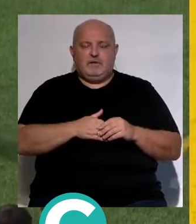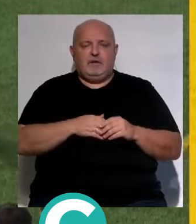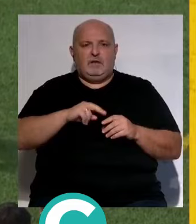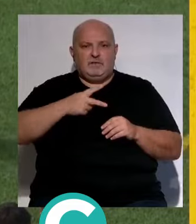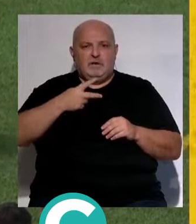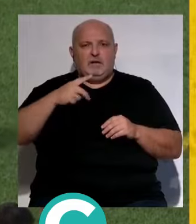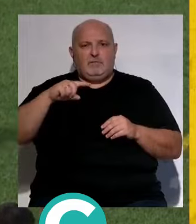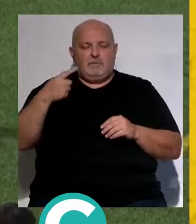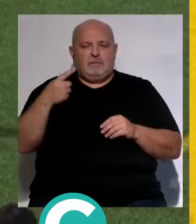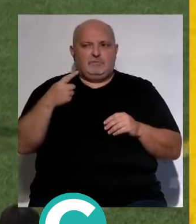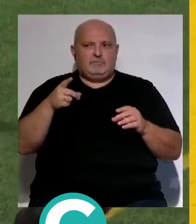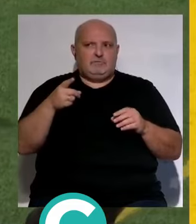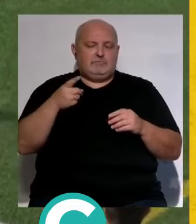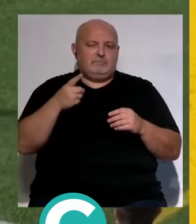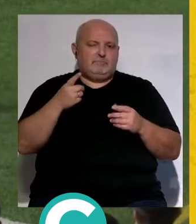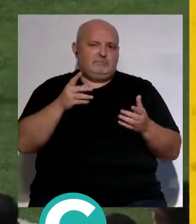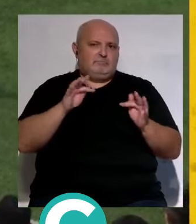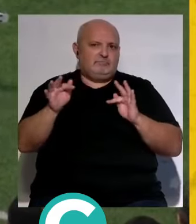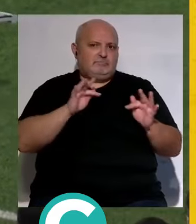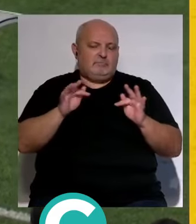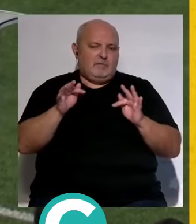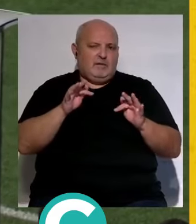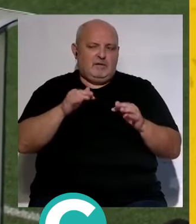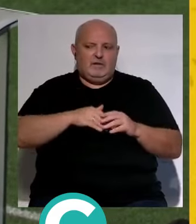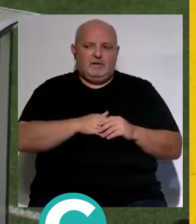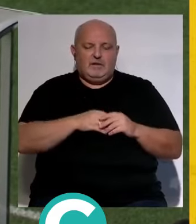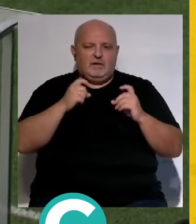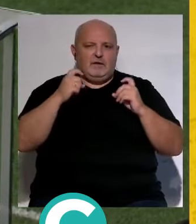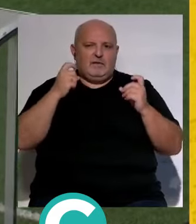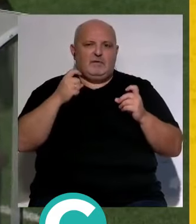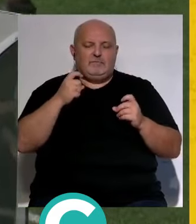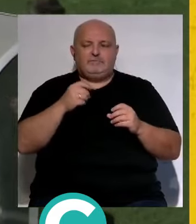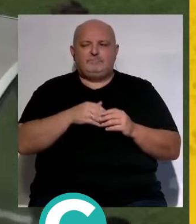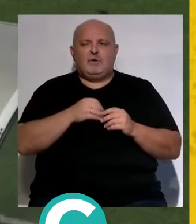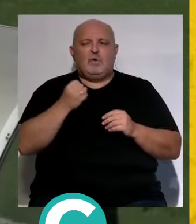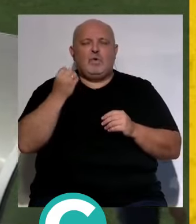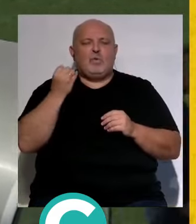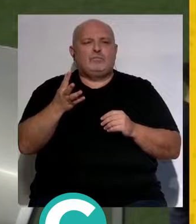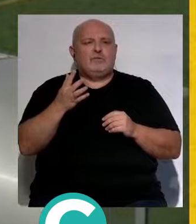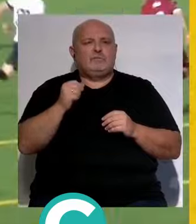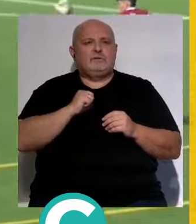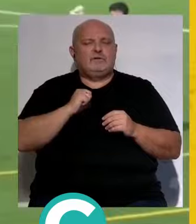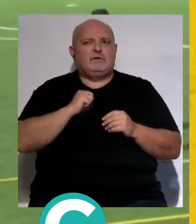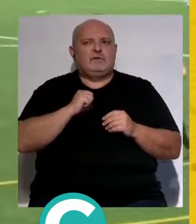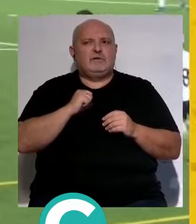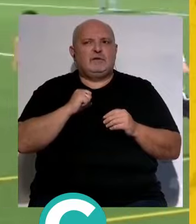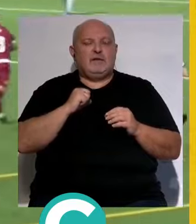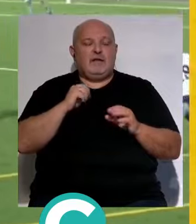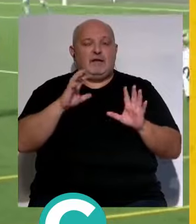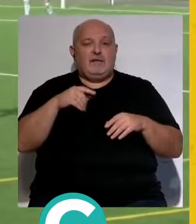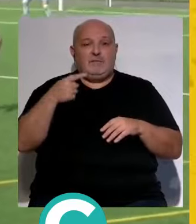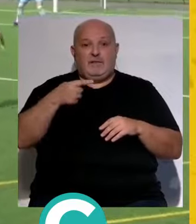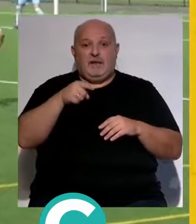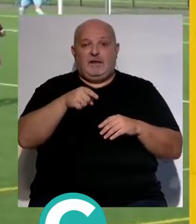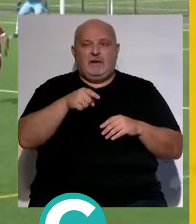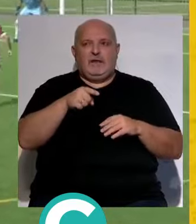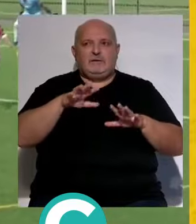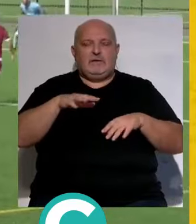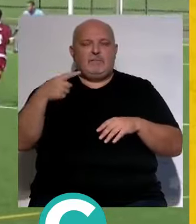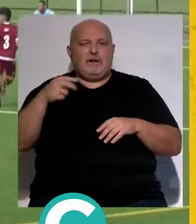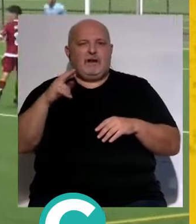segunda y había una primera red entre medio, o sea que quizás tendría que haber intentado un poco. ¿Cuántos filiales de los equipos de primera división están